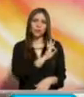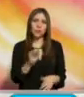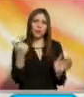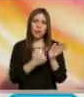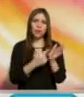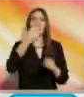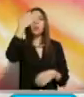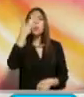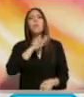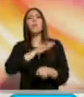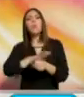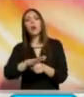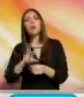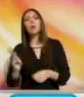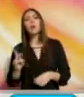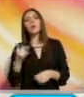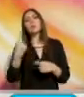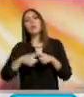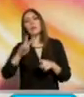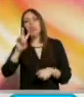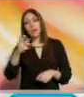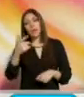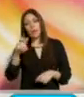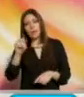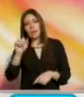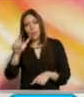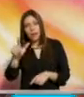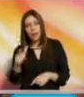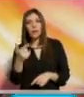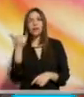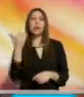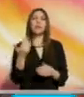las vegetales y de manera controlada como todo.